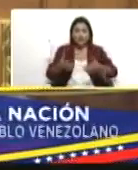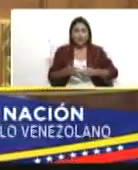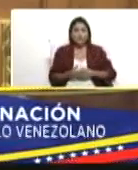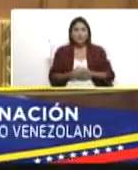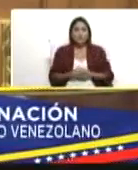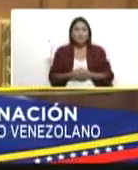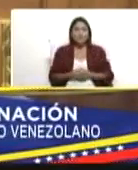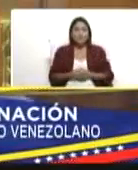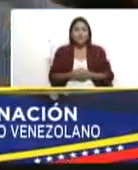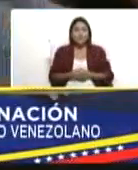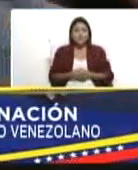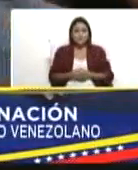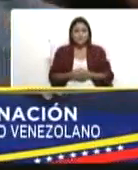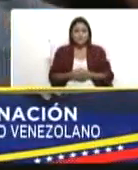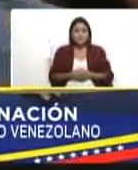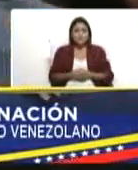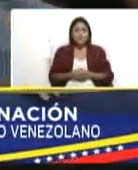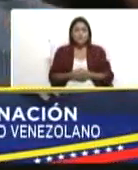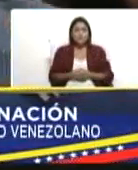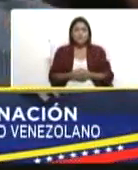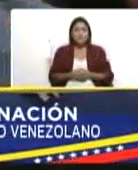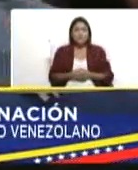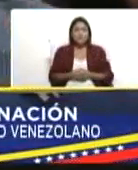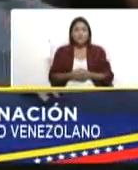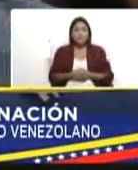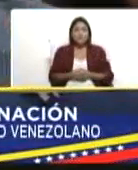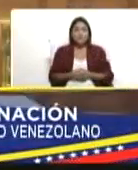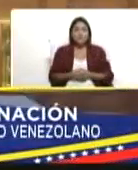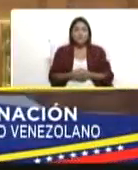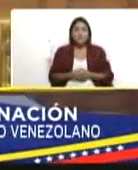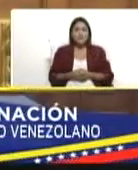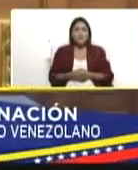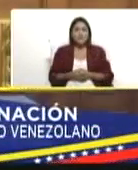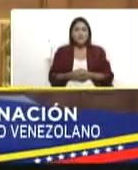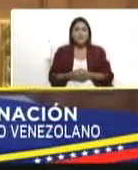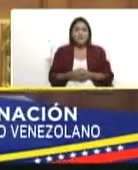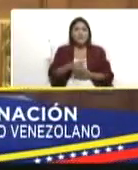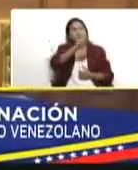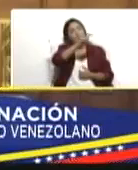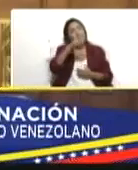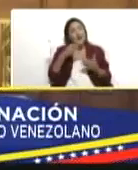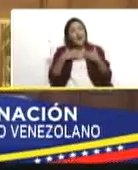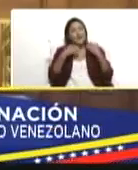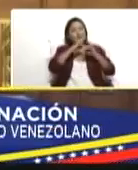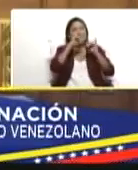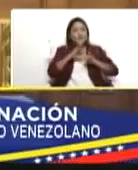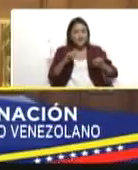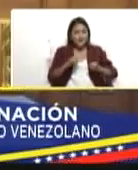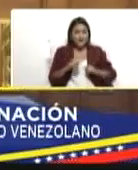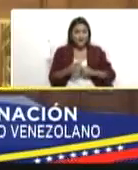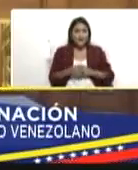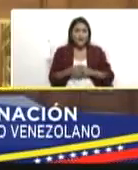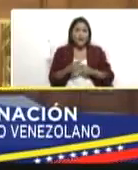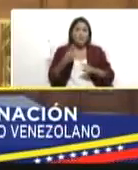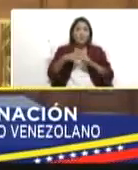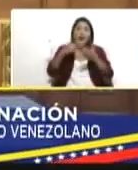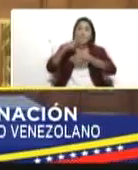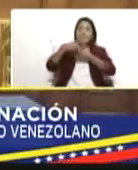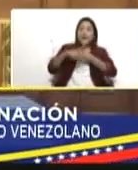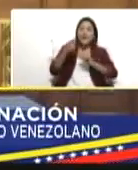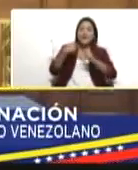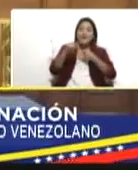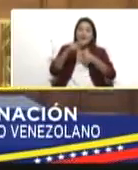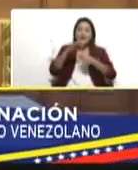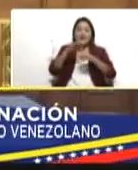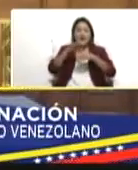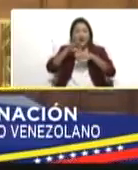porque si un grupo de clas le mejoraron su cosa alegría felicidad Además del plan proteico Ah